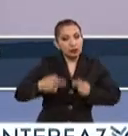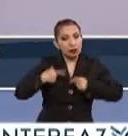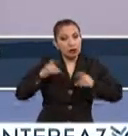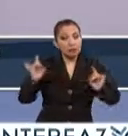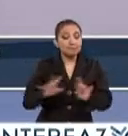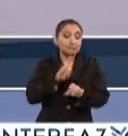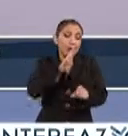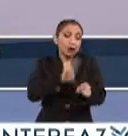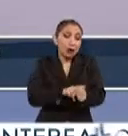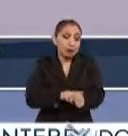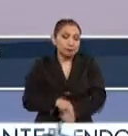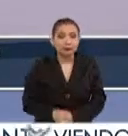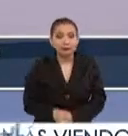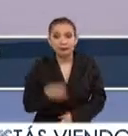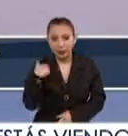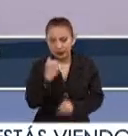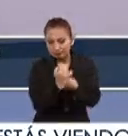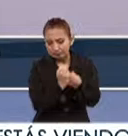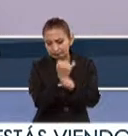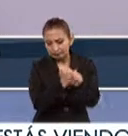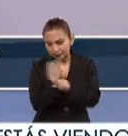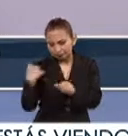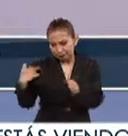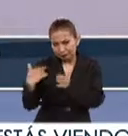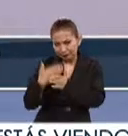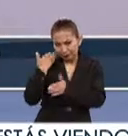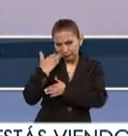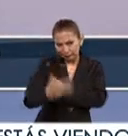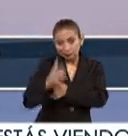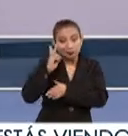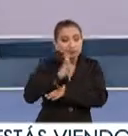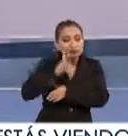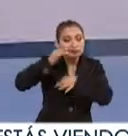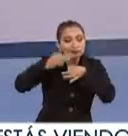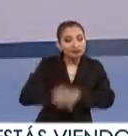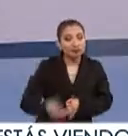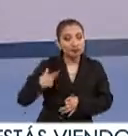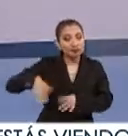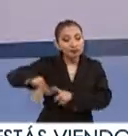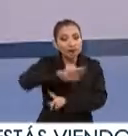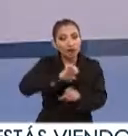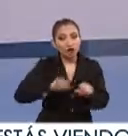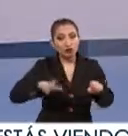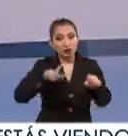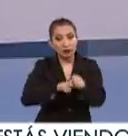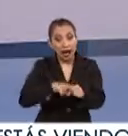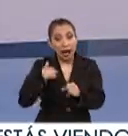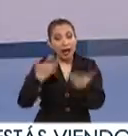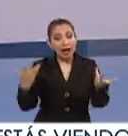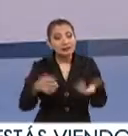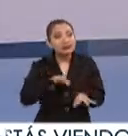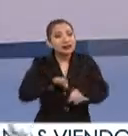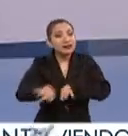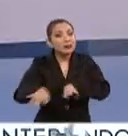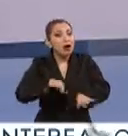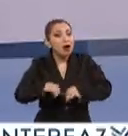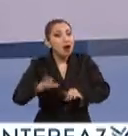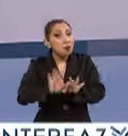estos desastres. Estudios realizados en las últimas décadas demuestran que las condiciones sociales desempeñan un